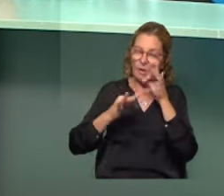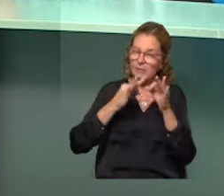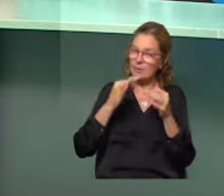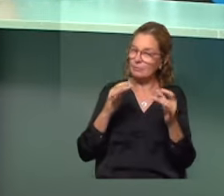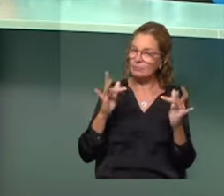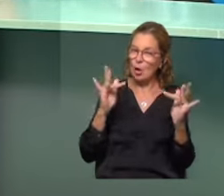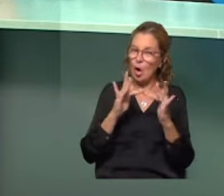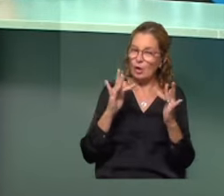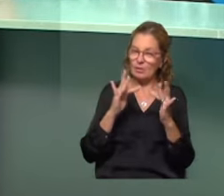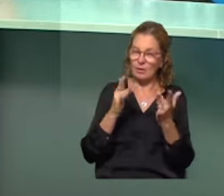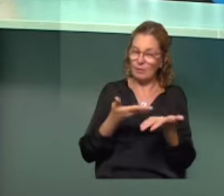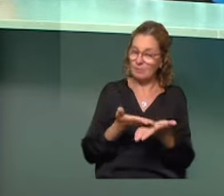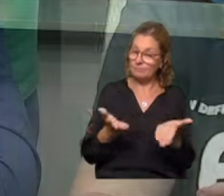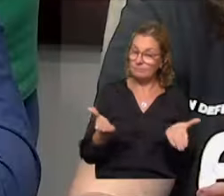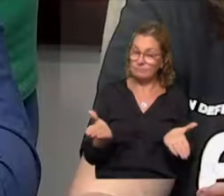condice con la realidad.